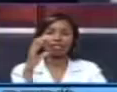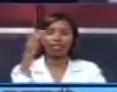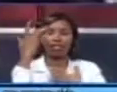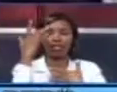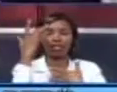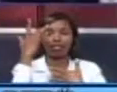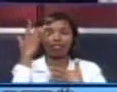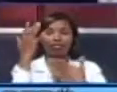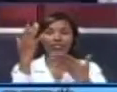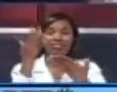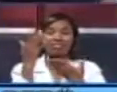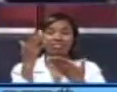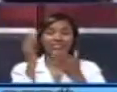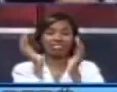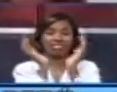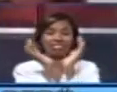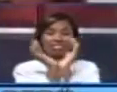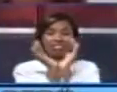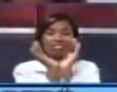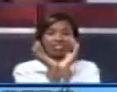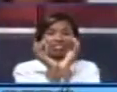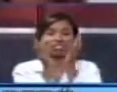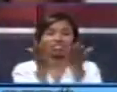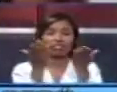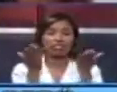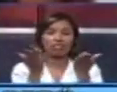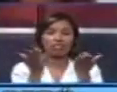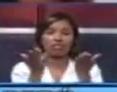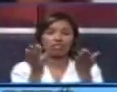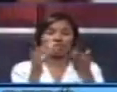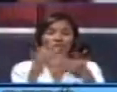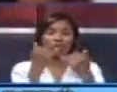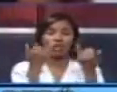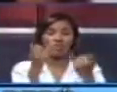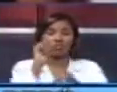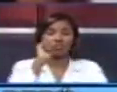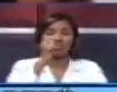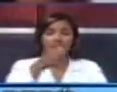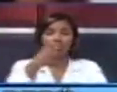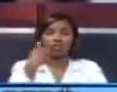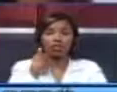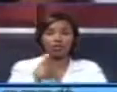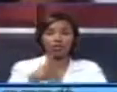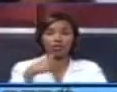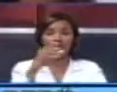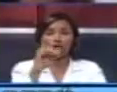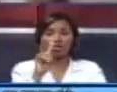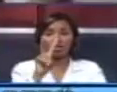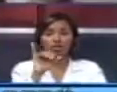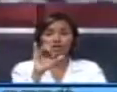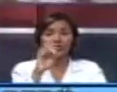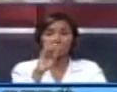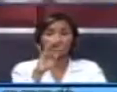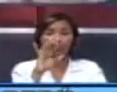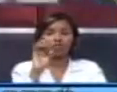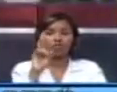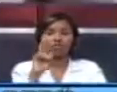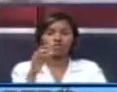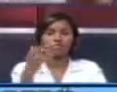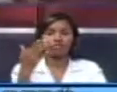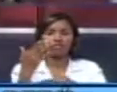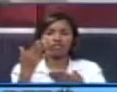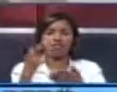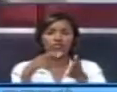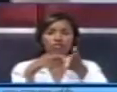las instalaciones del complejo hospitalario de la Caja de Seguro Social. El abogado Víctor Martínez, quien representa a todas